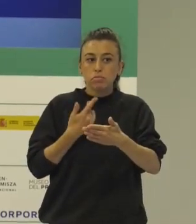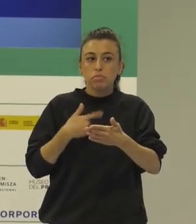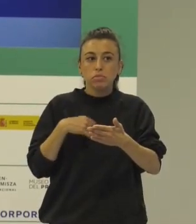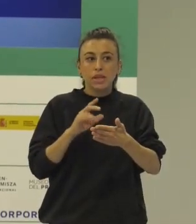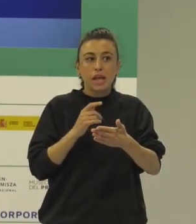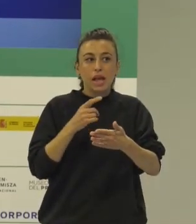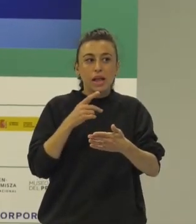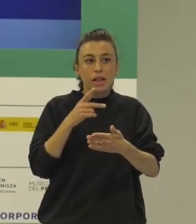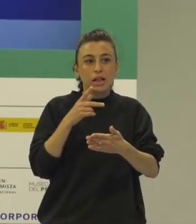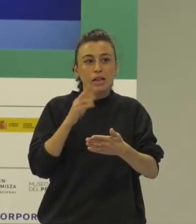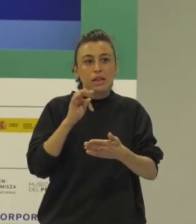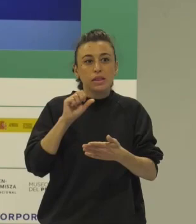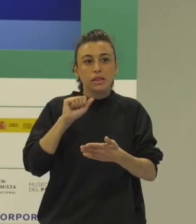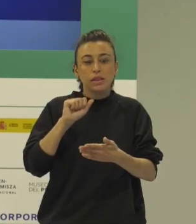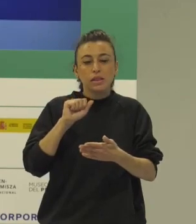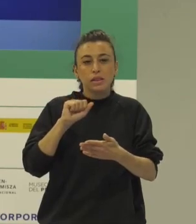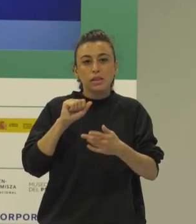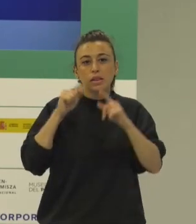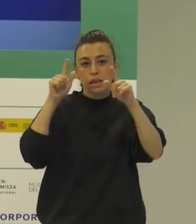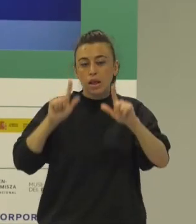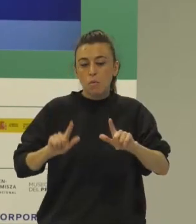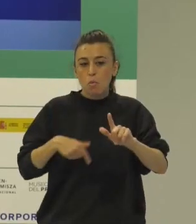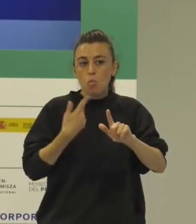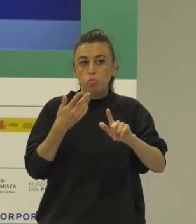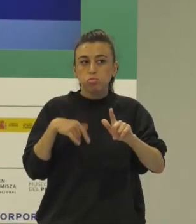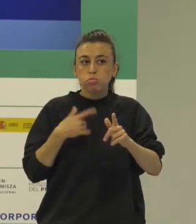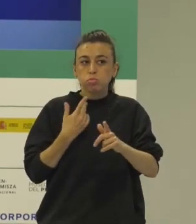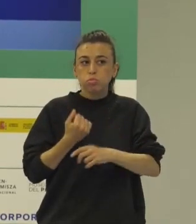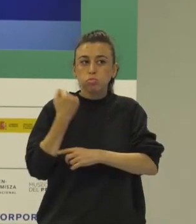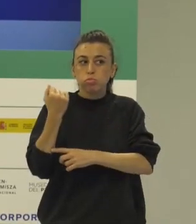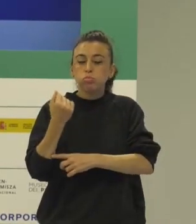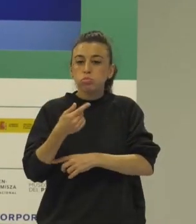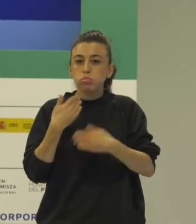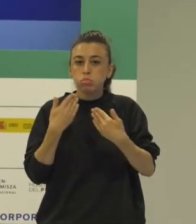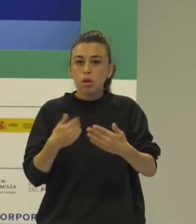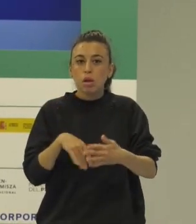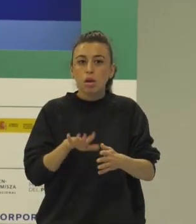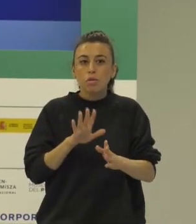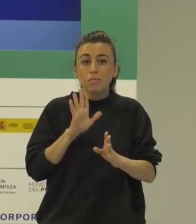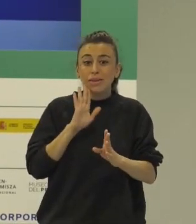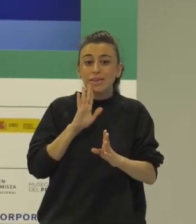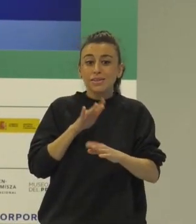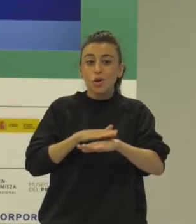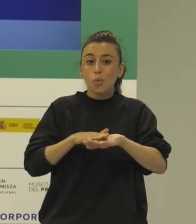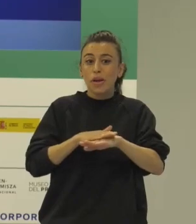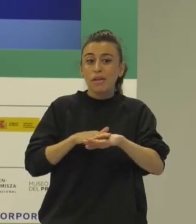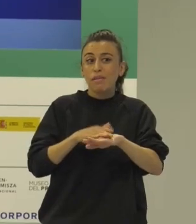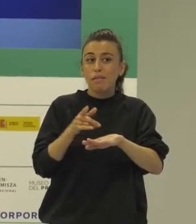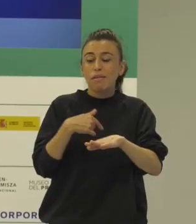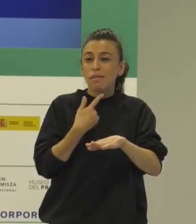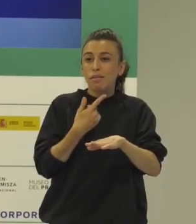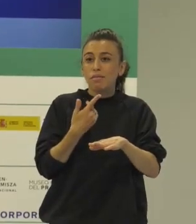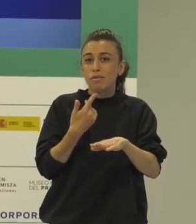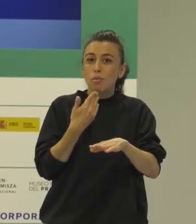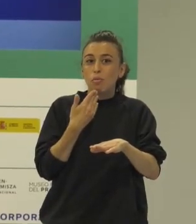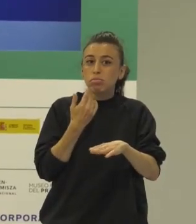pronuncien contra Rusia en la guerra de Ucrania. Con esos guiños que hacen los gobiernos nuestros, la comunidad internacional no hace nada. Entonces,